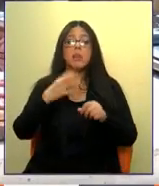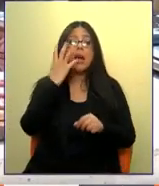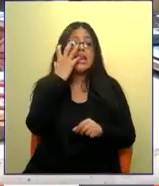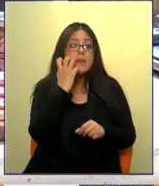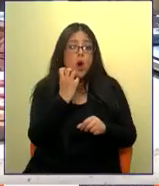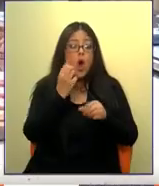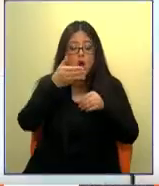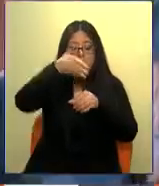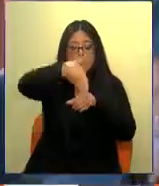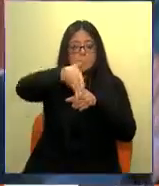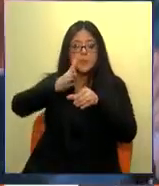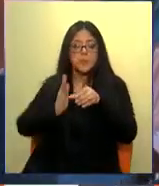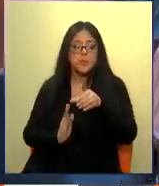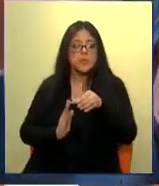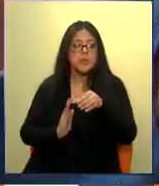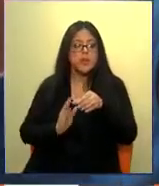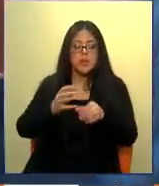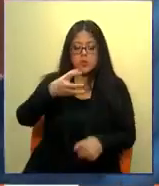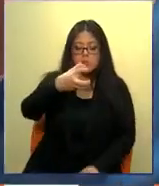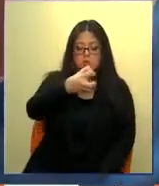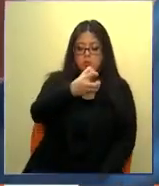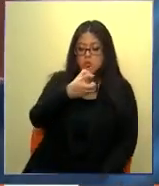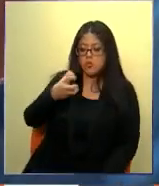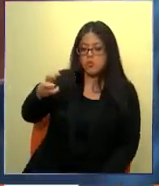y aplicamos unas gotas